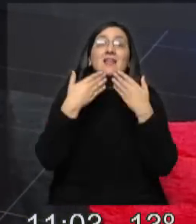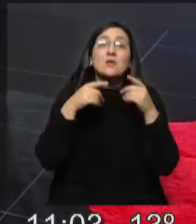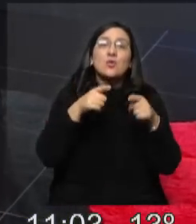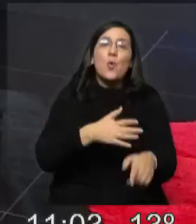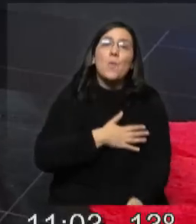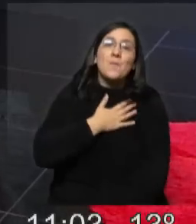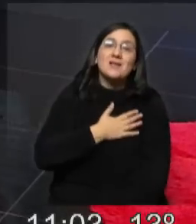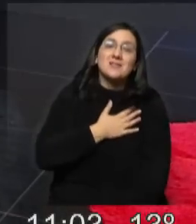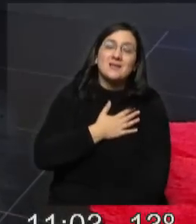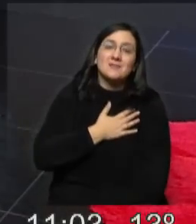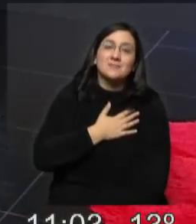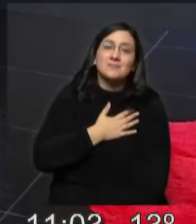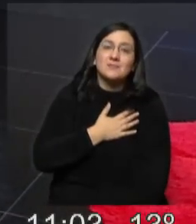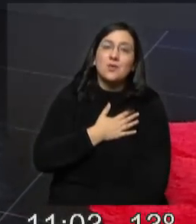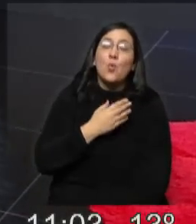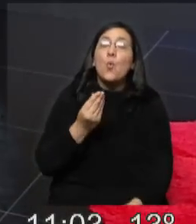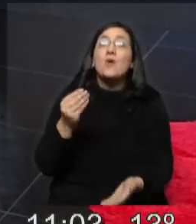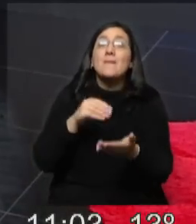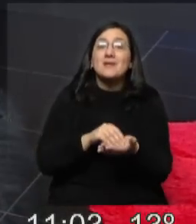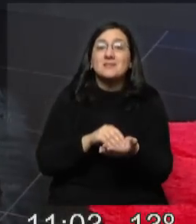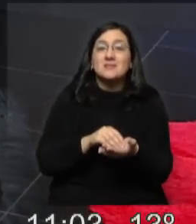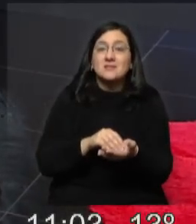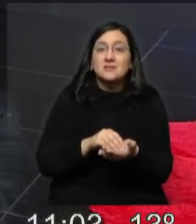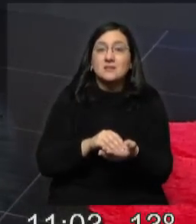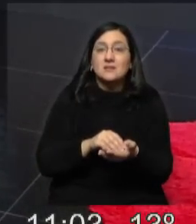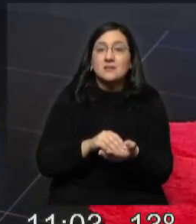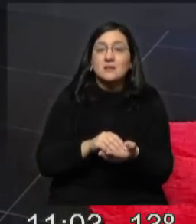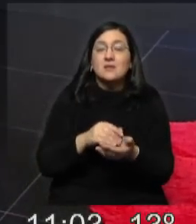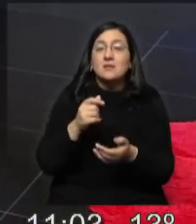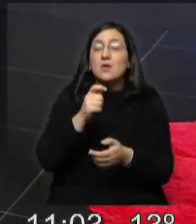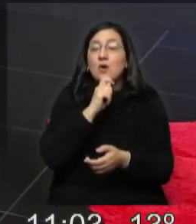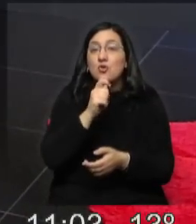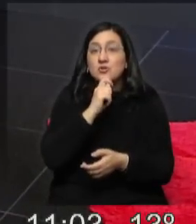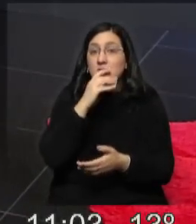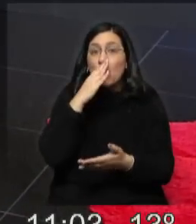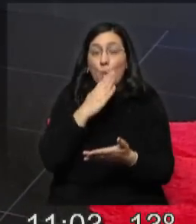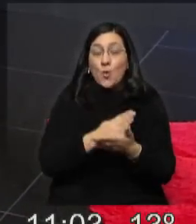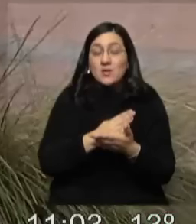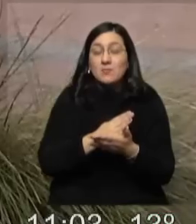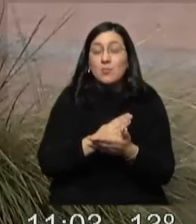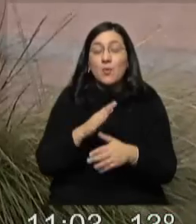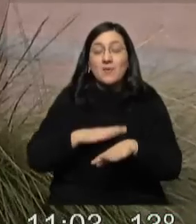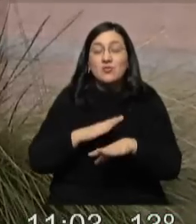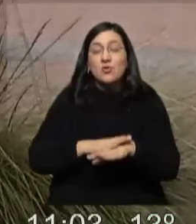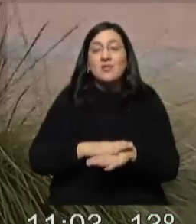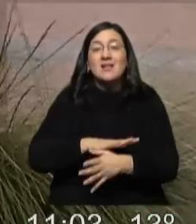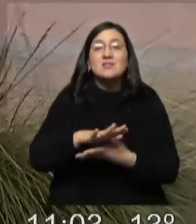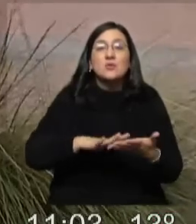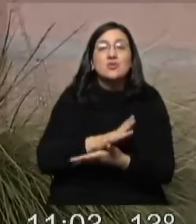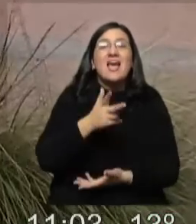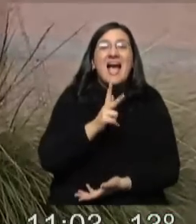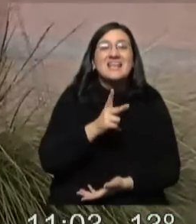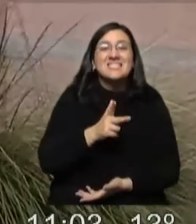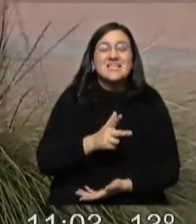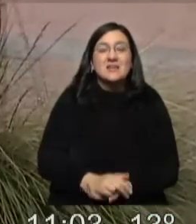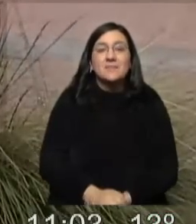un placer. Quiero hacerle una más, Eduardo. Sí, Eduardo, ¿te llegó alguna novedad de último momento del caso H? Estabas esperando antes cuando estábamos con